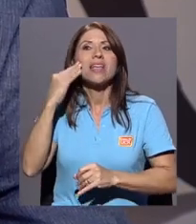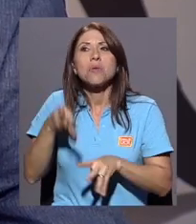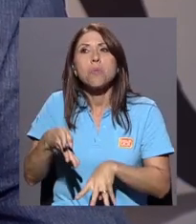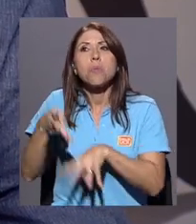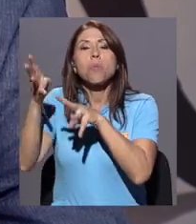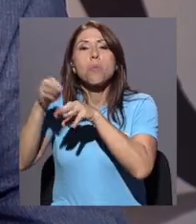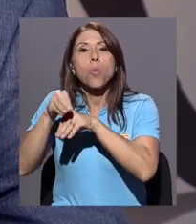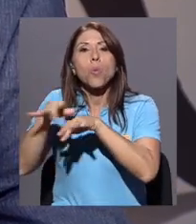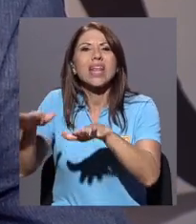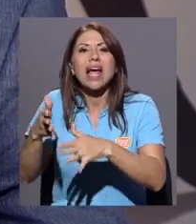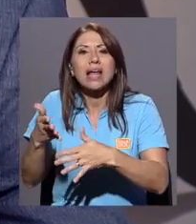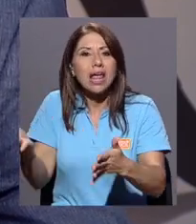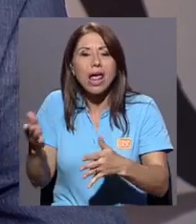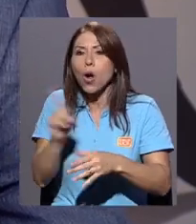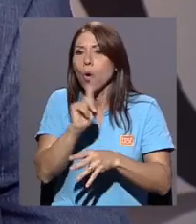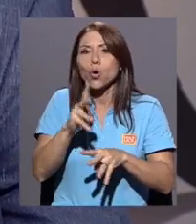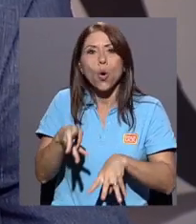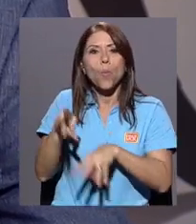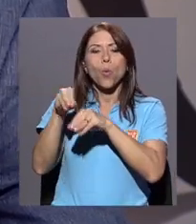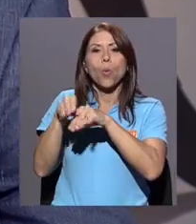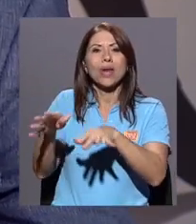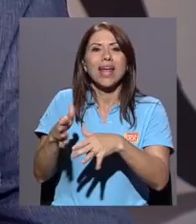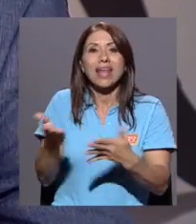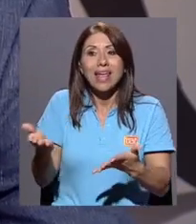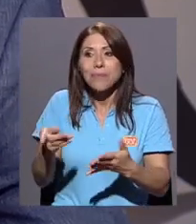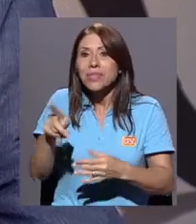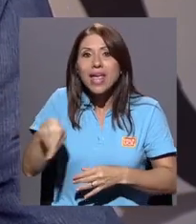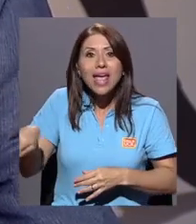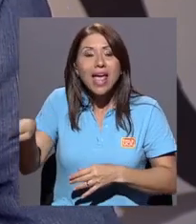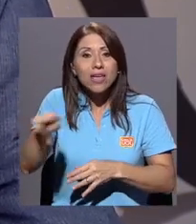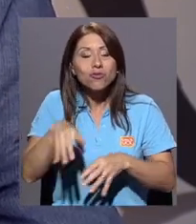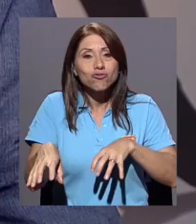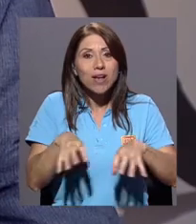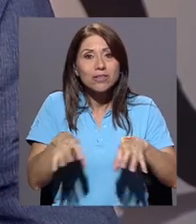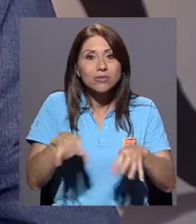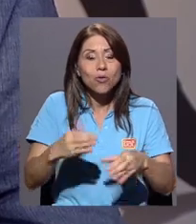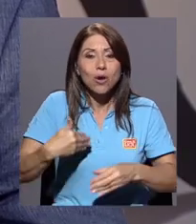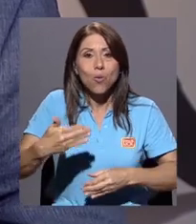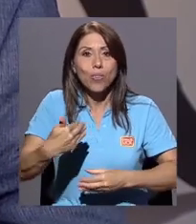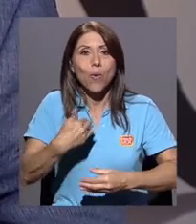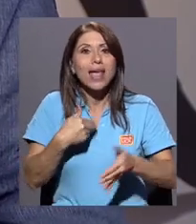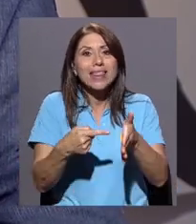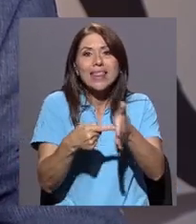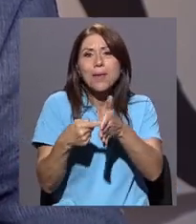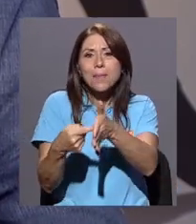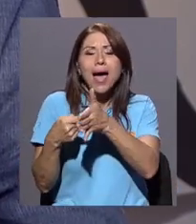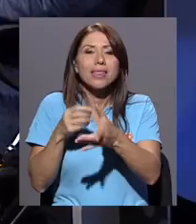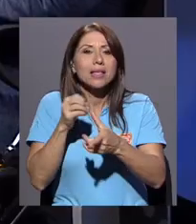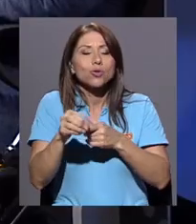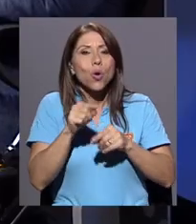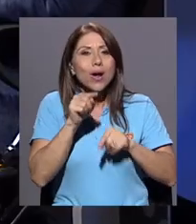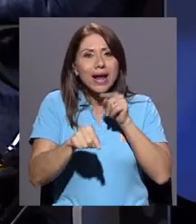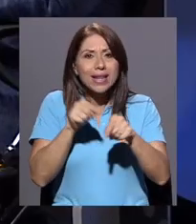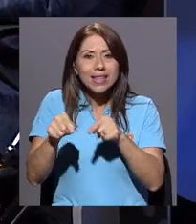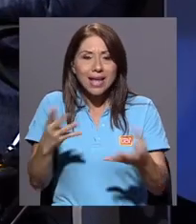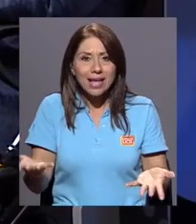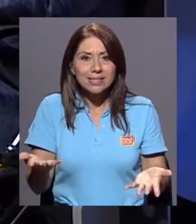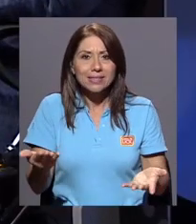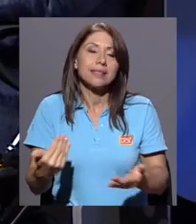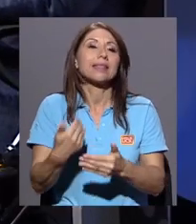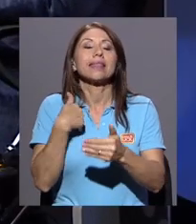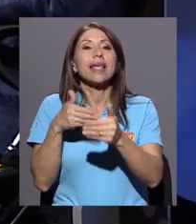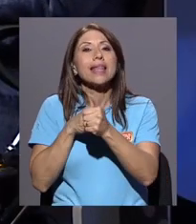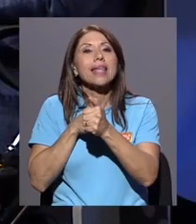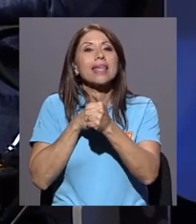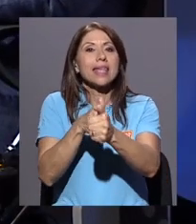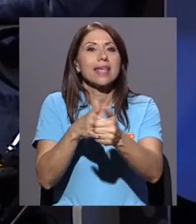contenidos publican, qué no. Por lo general reaccionan cuando hay demandas o críticas frente a ciertos contenidos. Tienen guías,